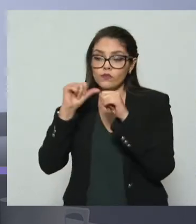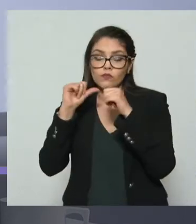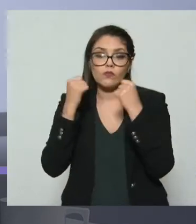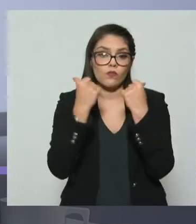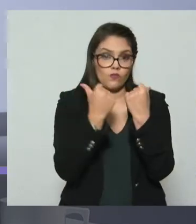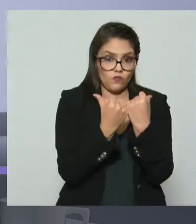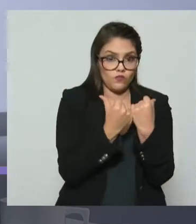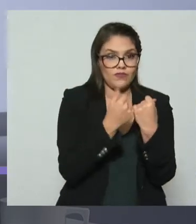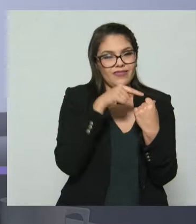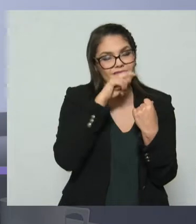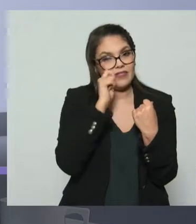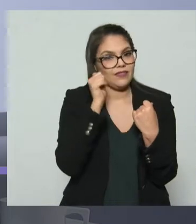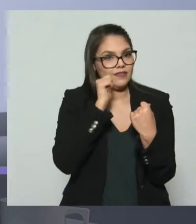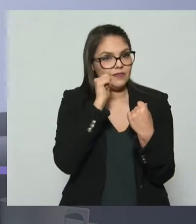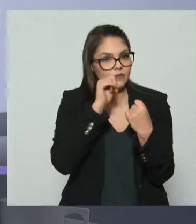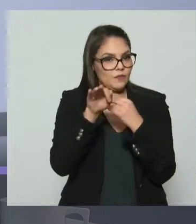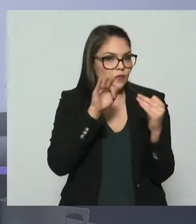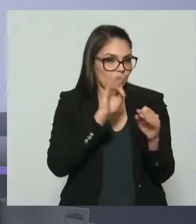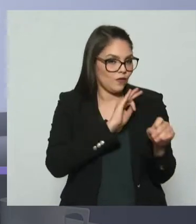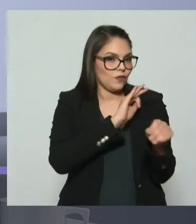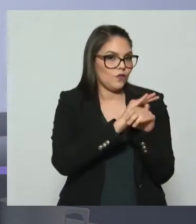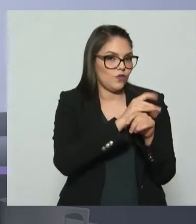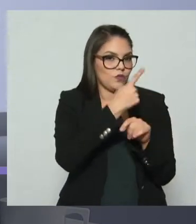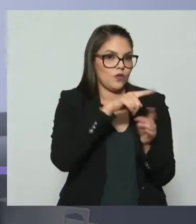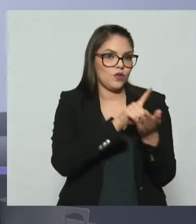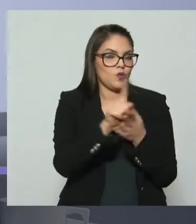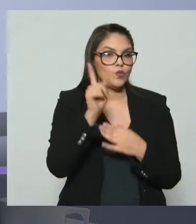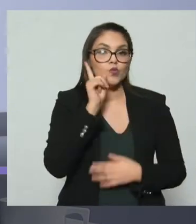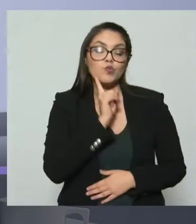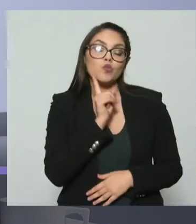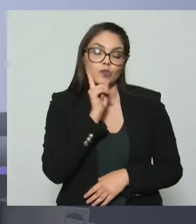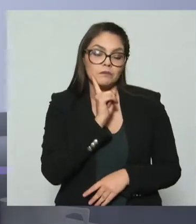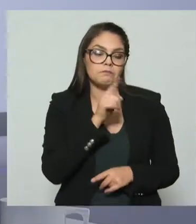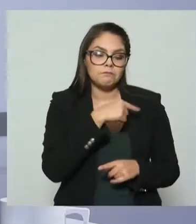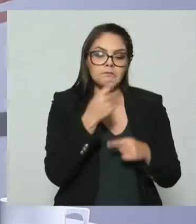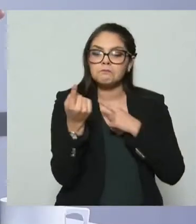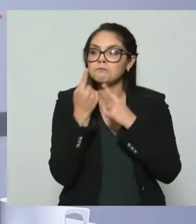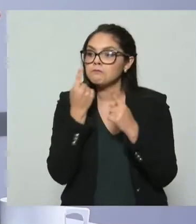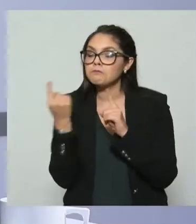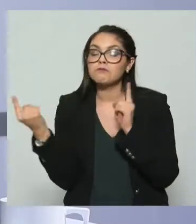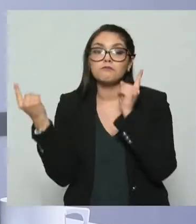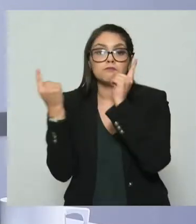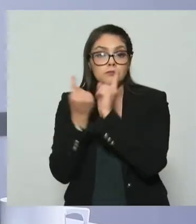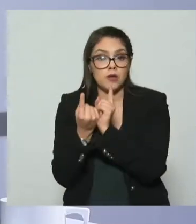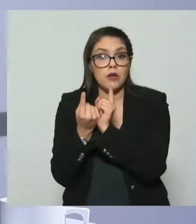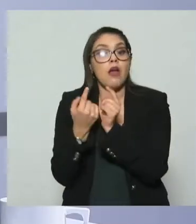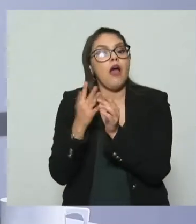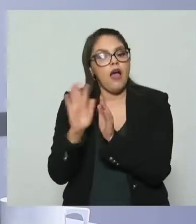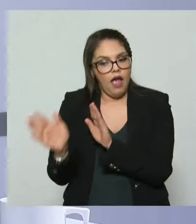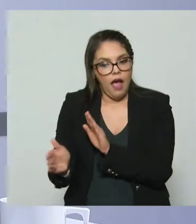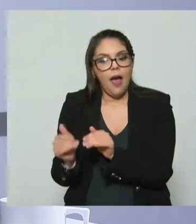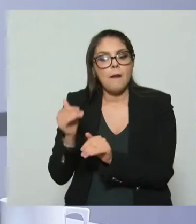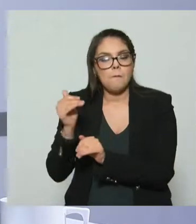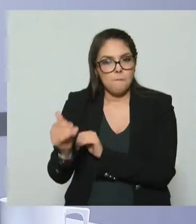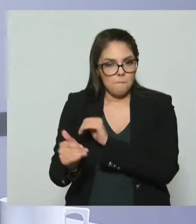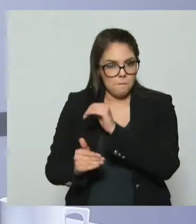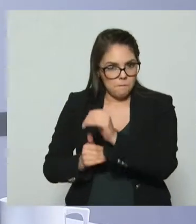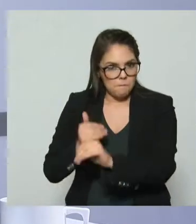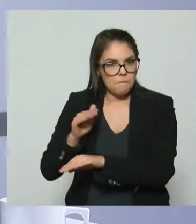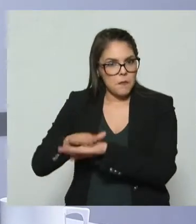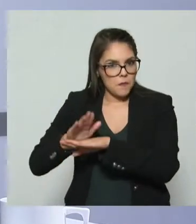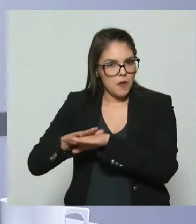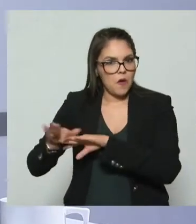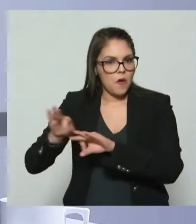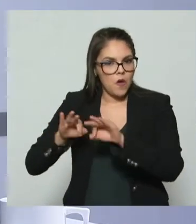civil defensoras de los derechos de las mujeres. Entonces, una parte ya avanzamos muy importante, reformas al